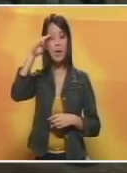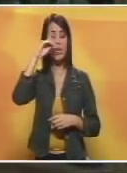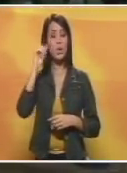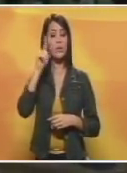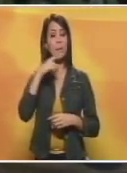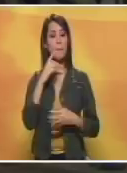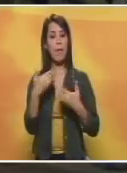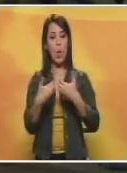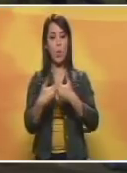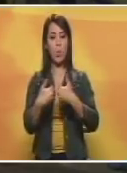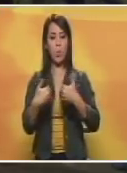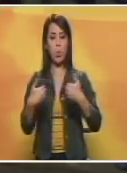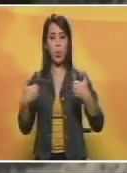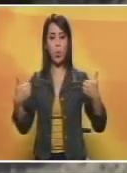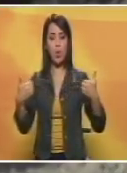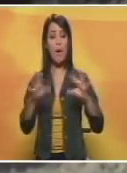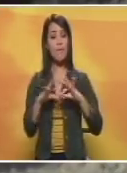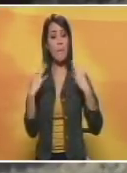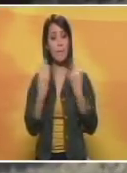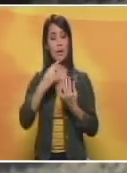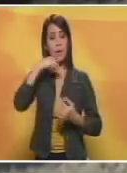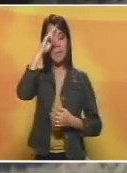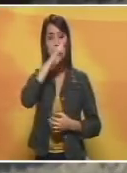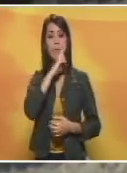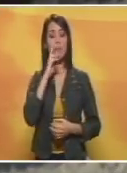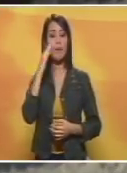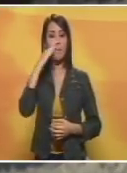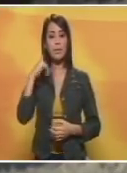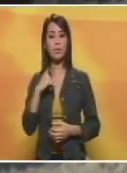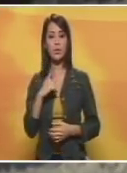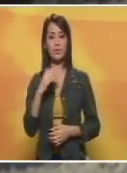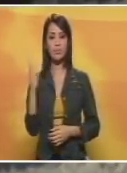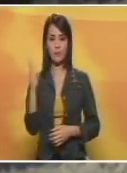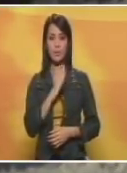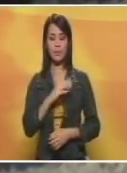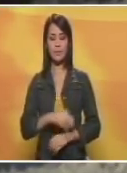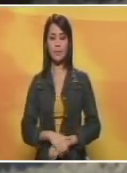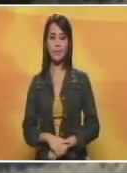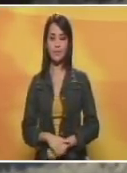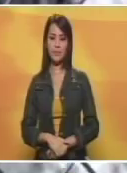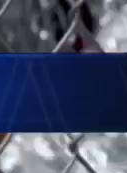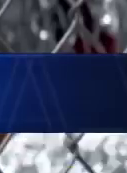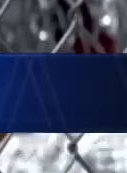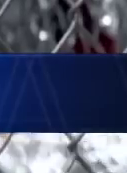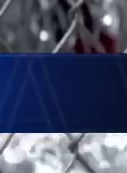separando de sus padres a menores inmigrantes los detalles